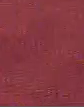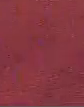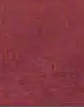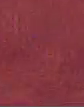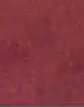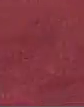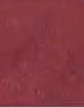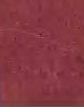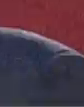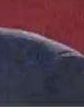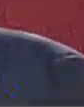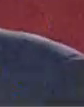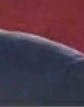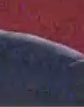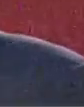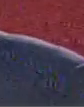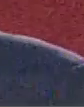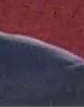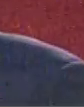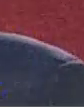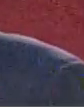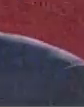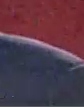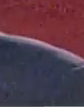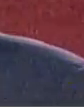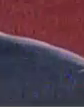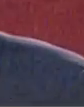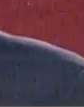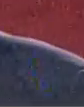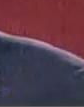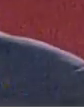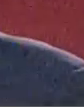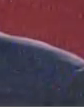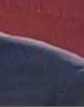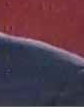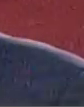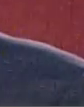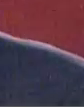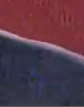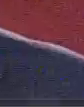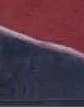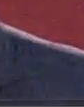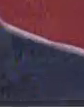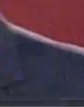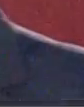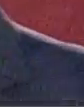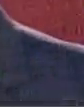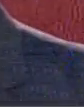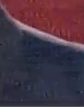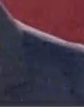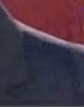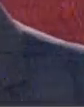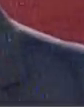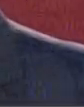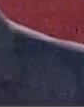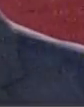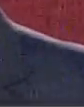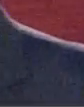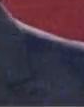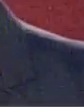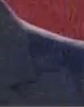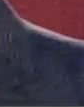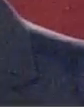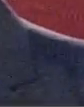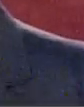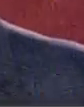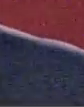al amigo, al cercano, al que piensan que les va a permitir seguir gobernando a tras mano.